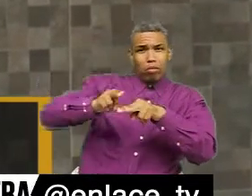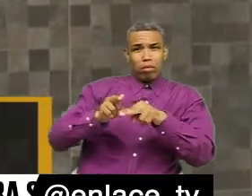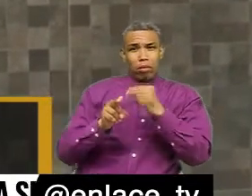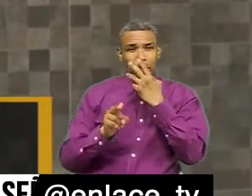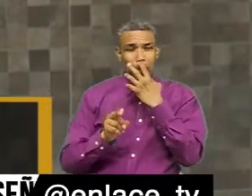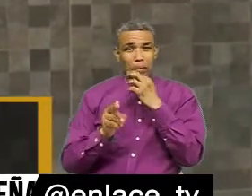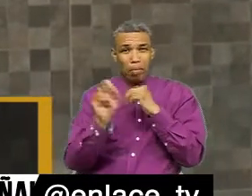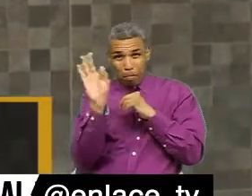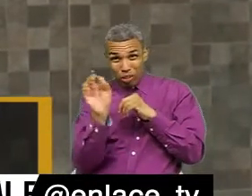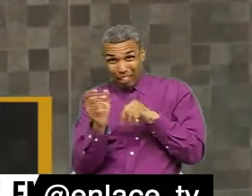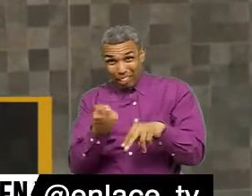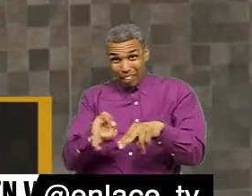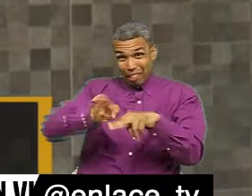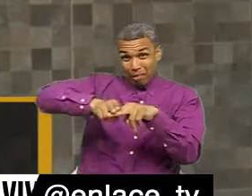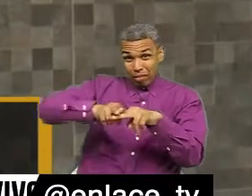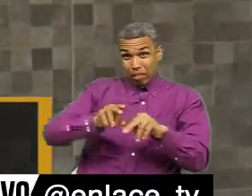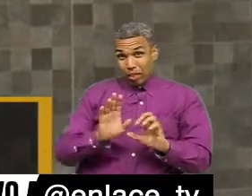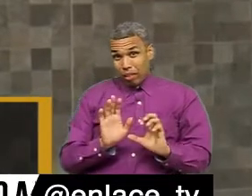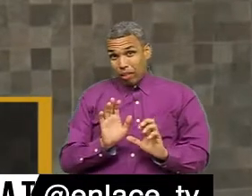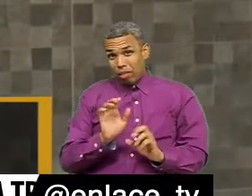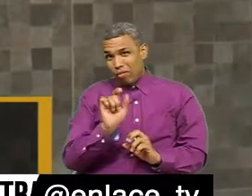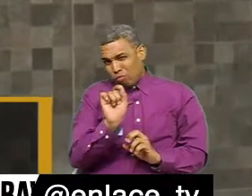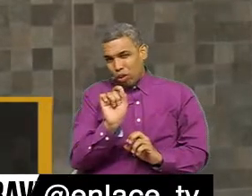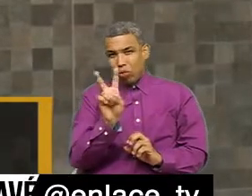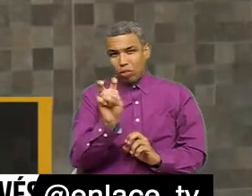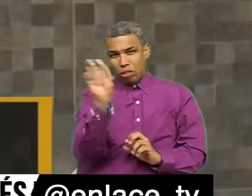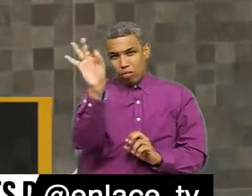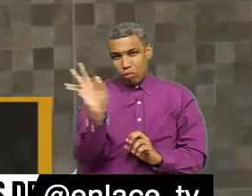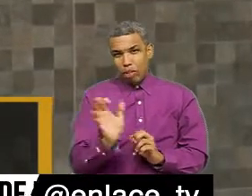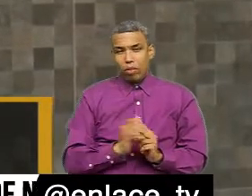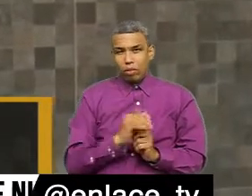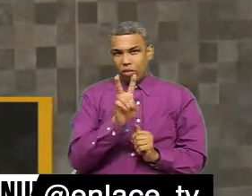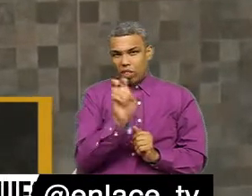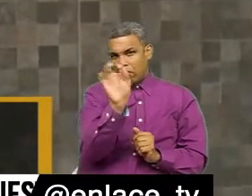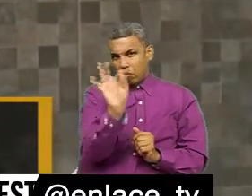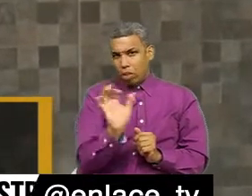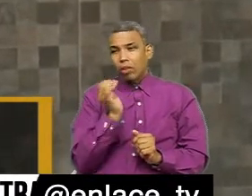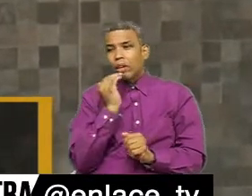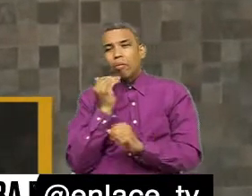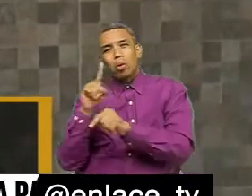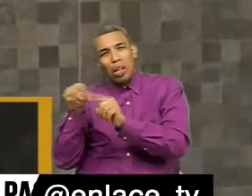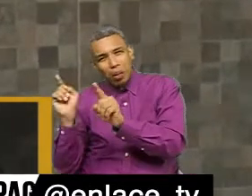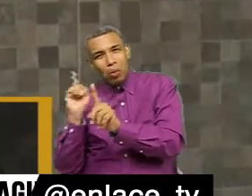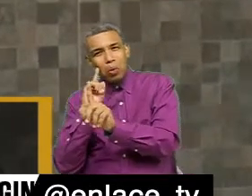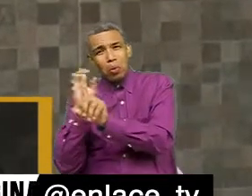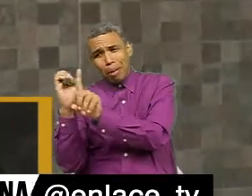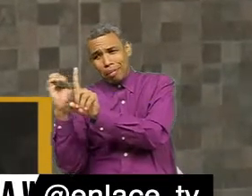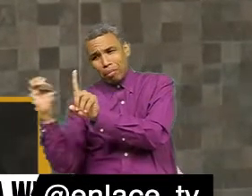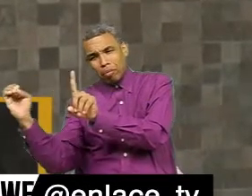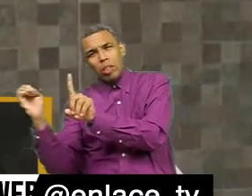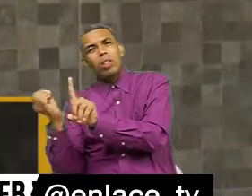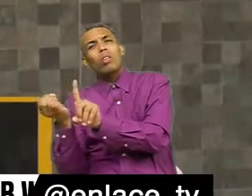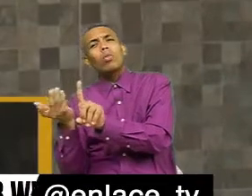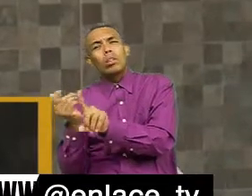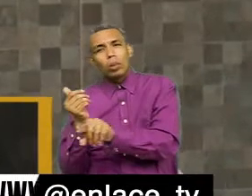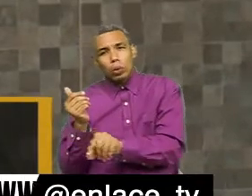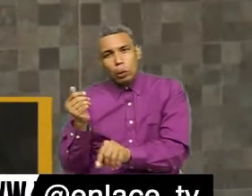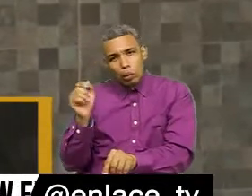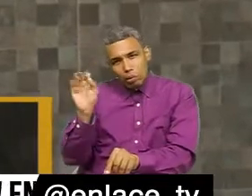cuenta que el salario mínimo subió un 7%. Entonces, asimismo suben los precios de las libretas para los exentos de